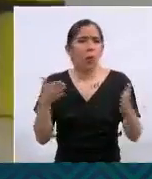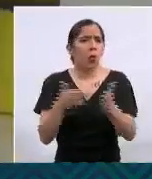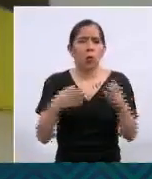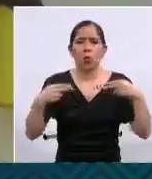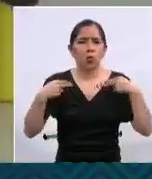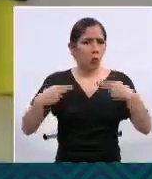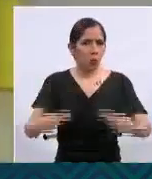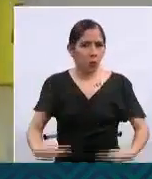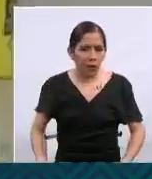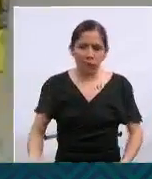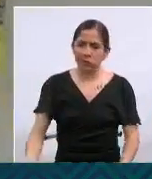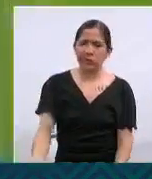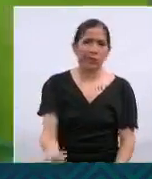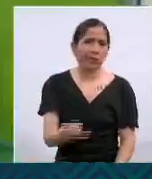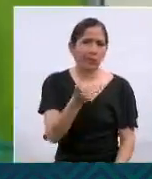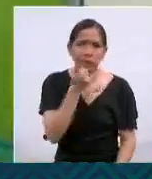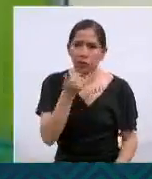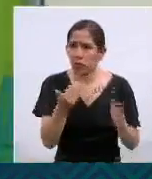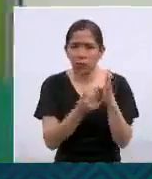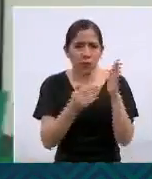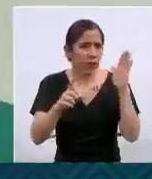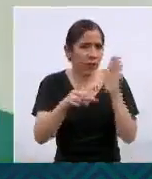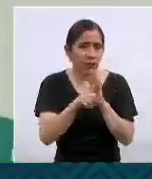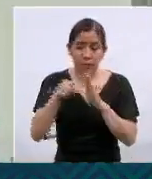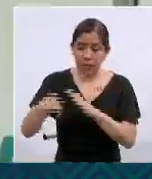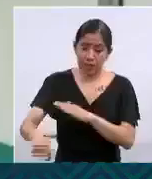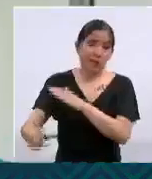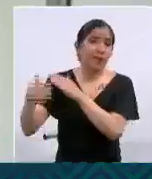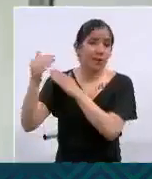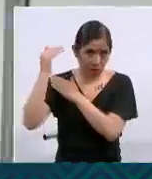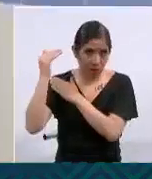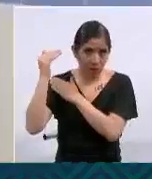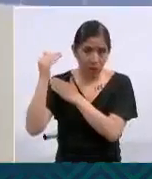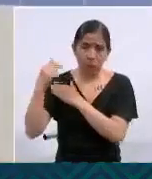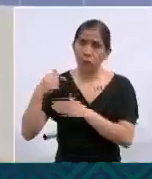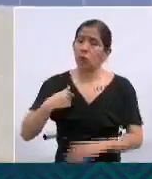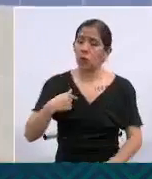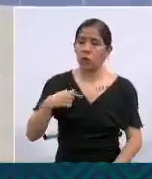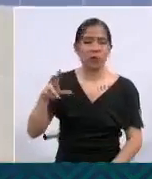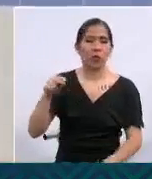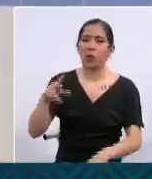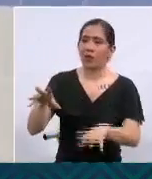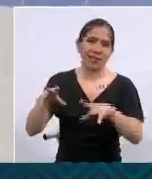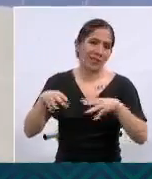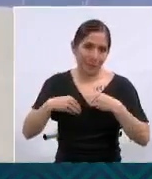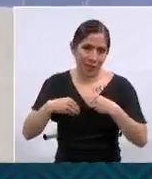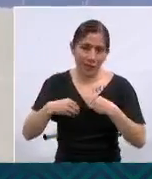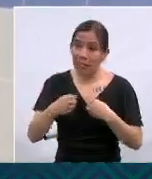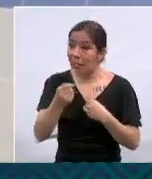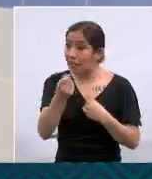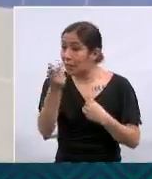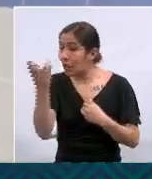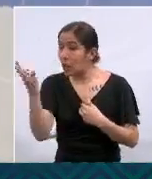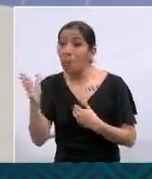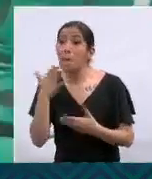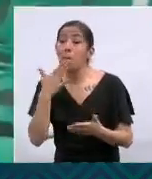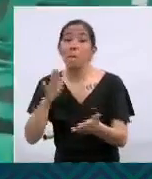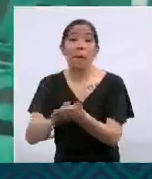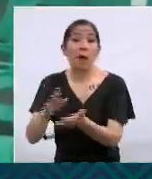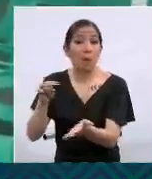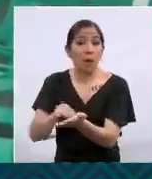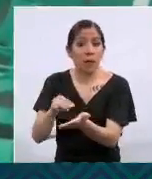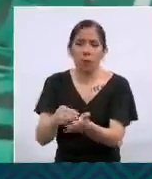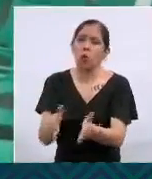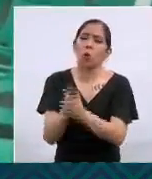ante los cruceños no vamos a permitir voy a solicitar que se los retira quedó mal los médicos que han abandonado su fuente de trabajo en